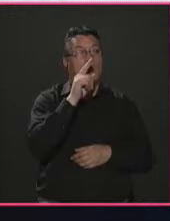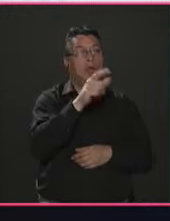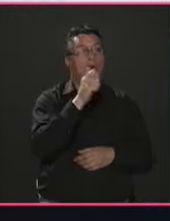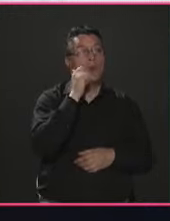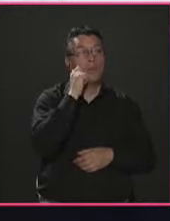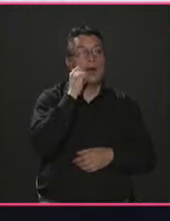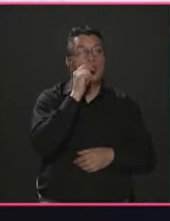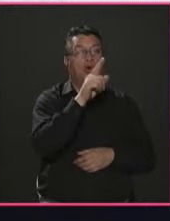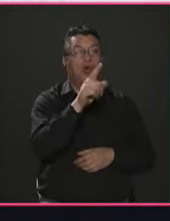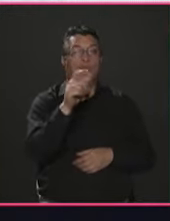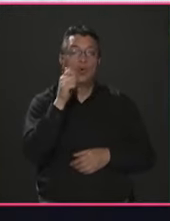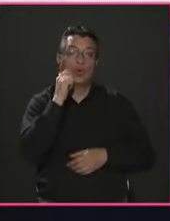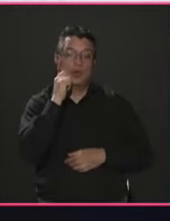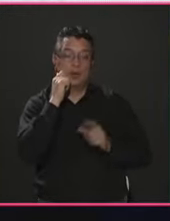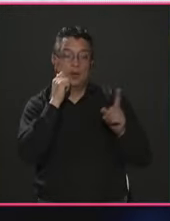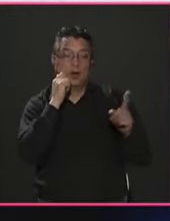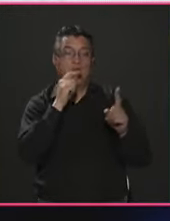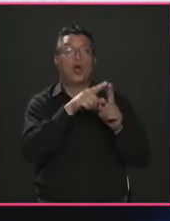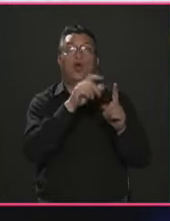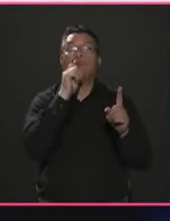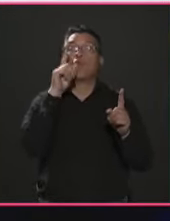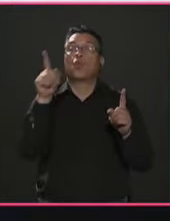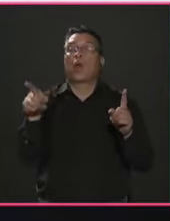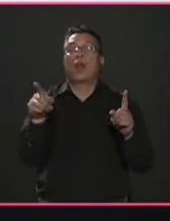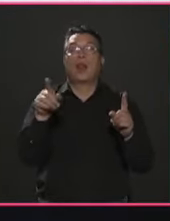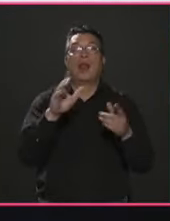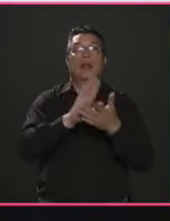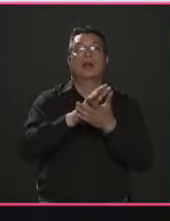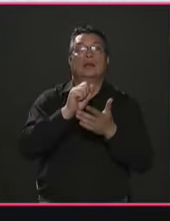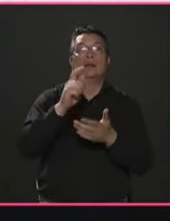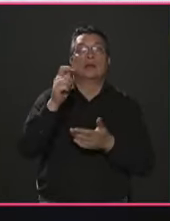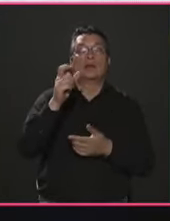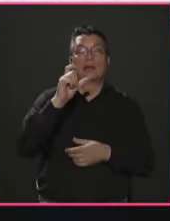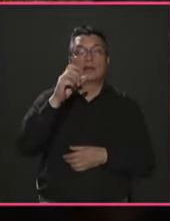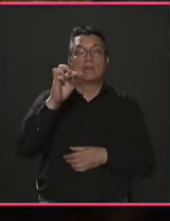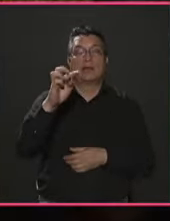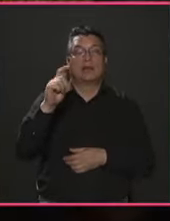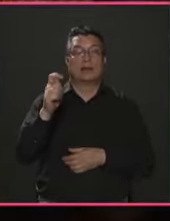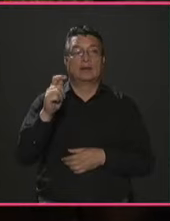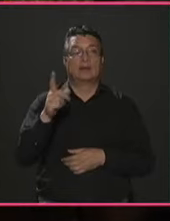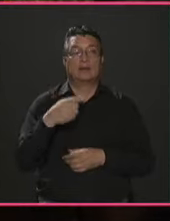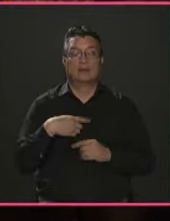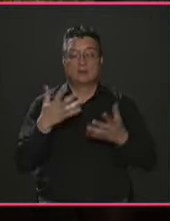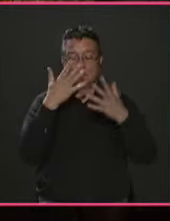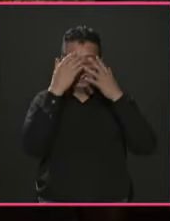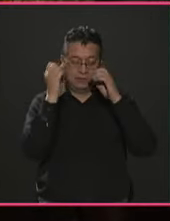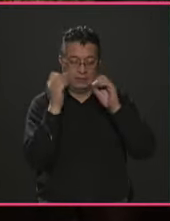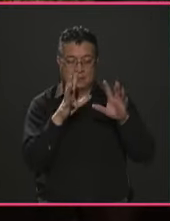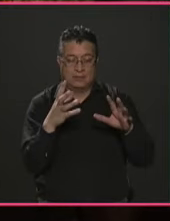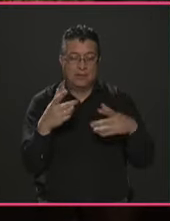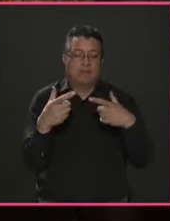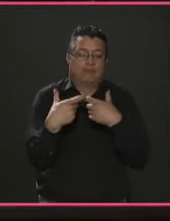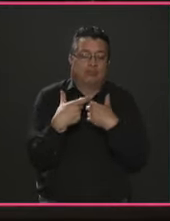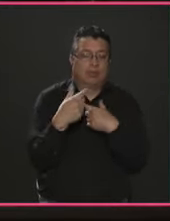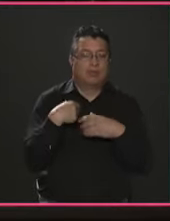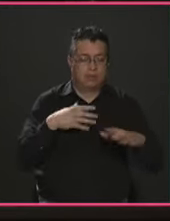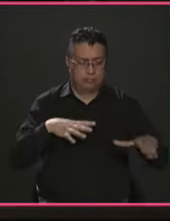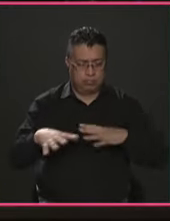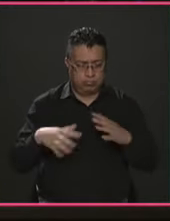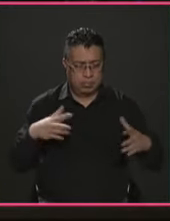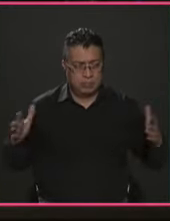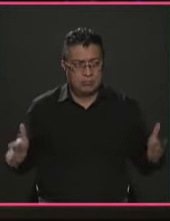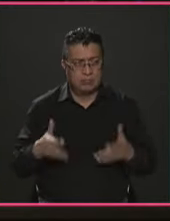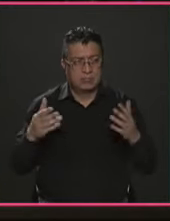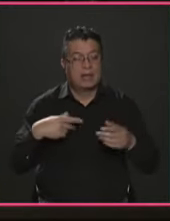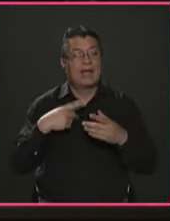humano humana en este caso y cuál fue hecho por chat gpt sal de ese estado que te tiene Atrapado movilizate y algo